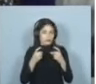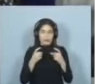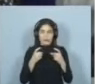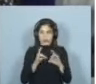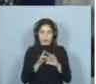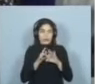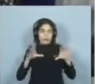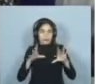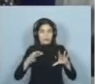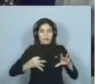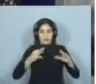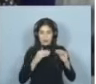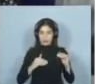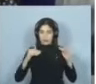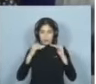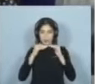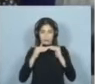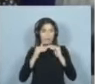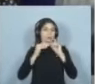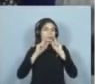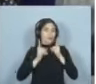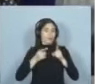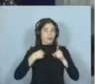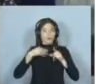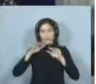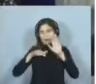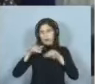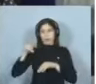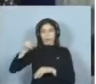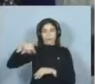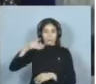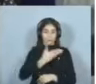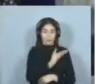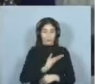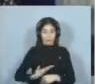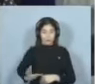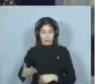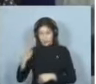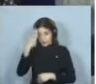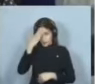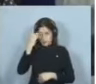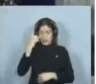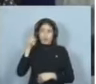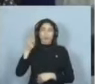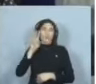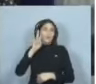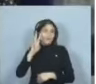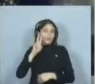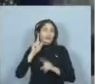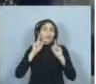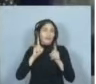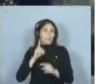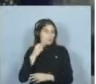otro lado, hacemos un llamado a los estados a reafirmar su compromiso para hacer frente a la emergencia climática, la cual